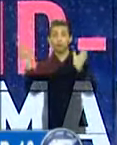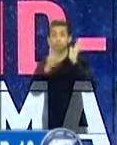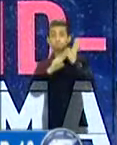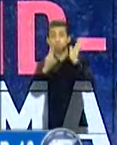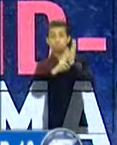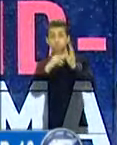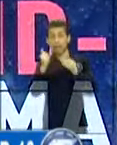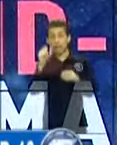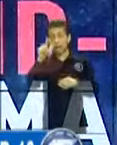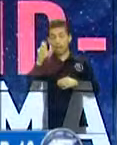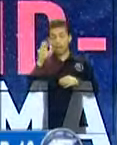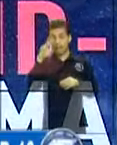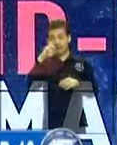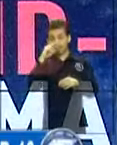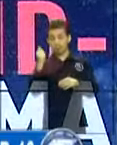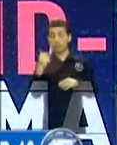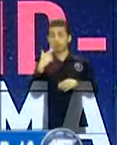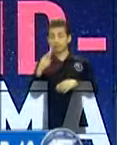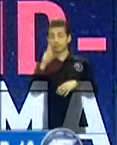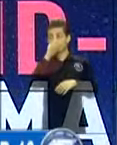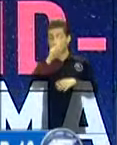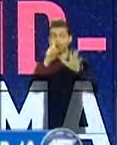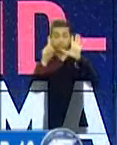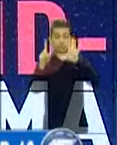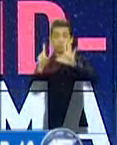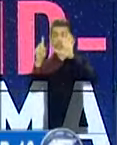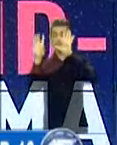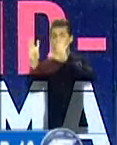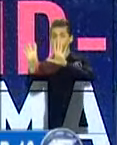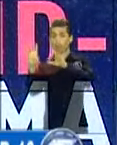de 169 municipios en rojo,